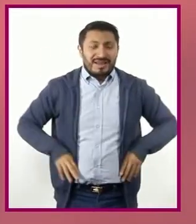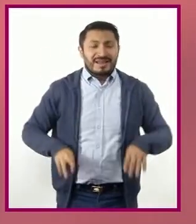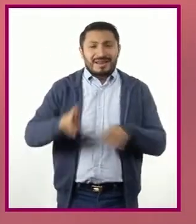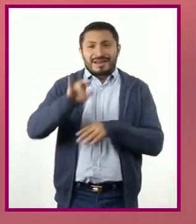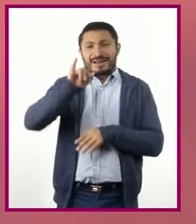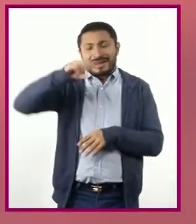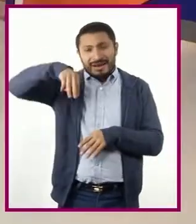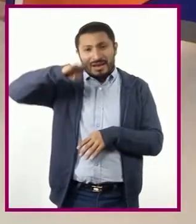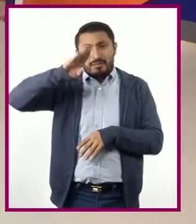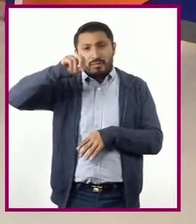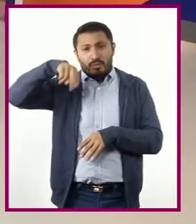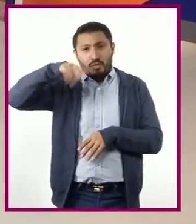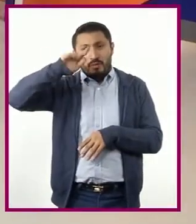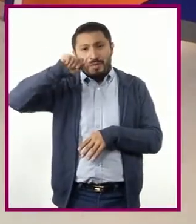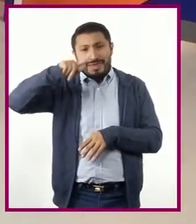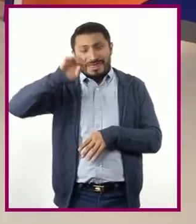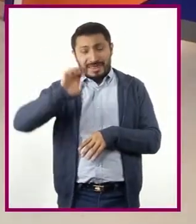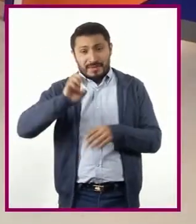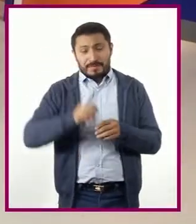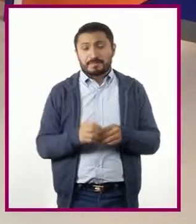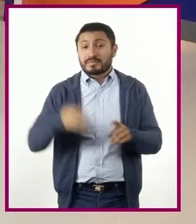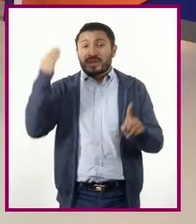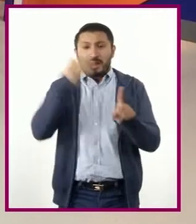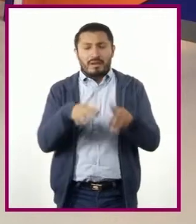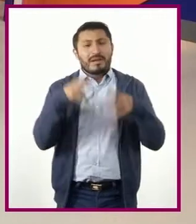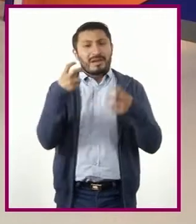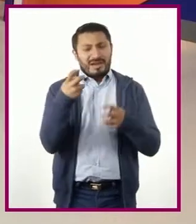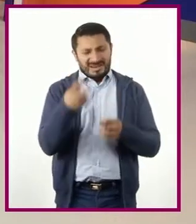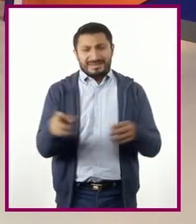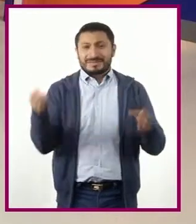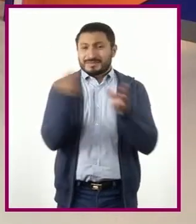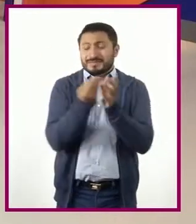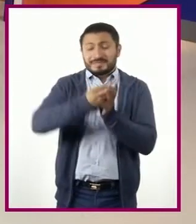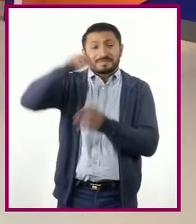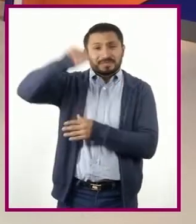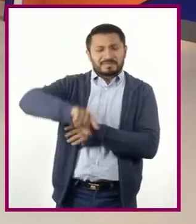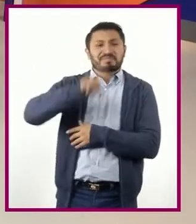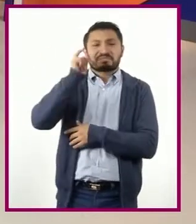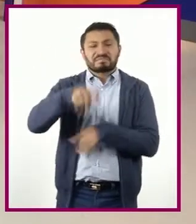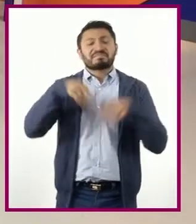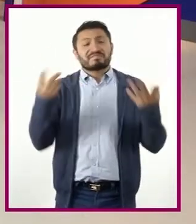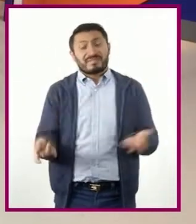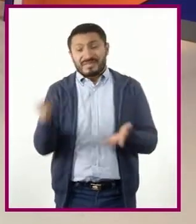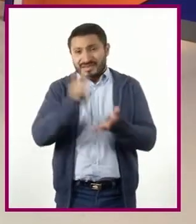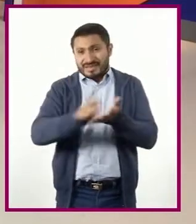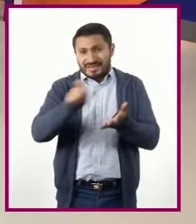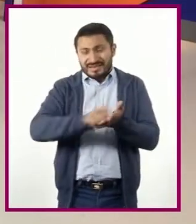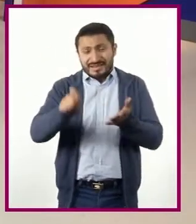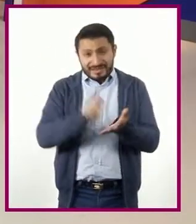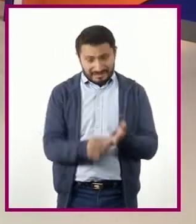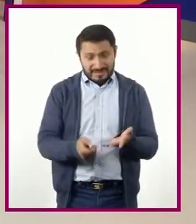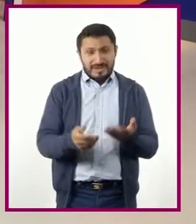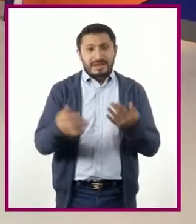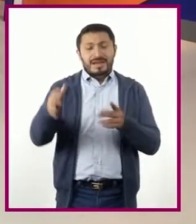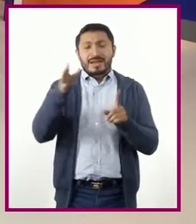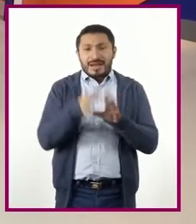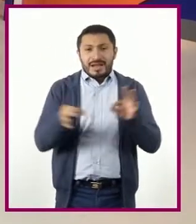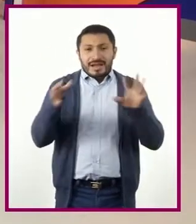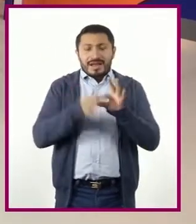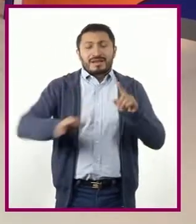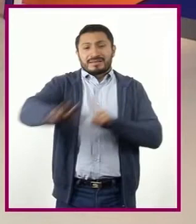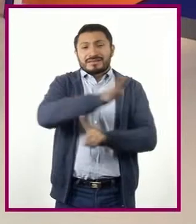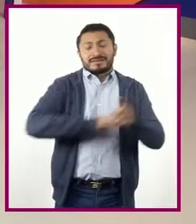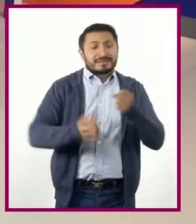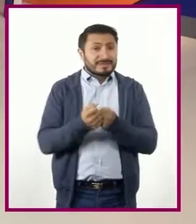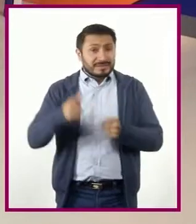rimbombante. El propósito de esta sesión es escribir textos que describan el contexto social